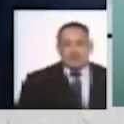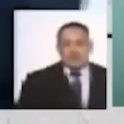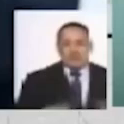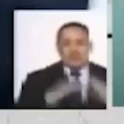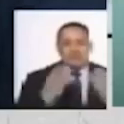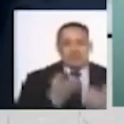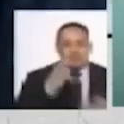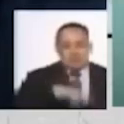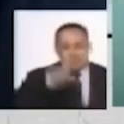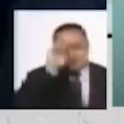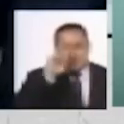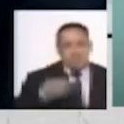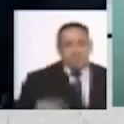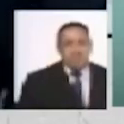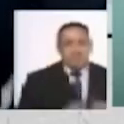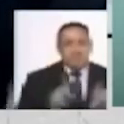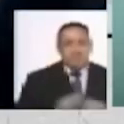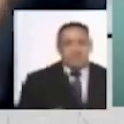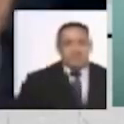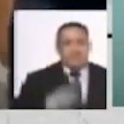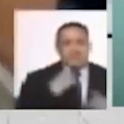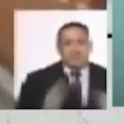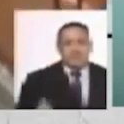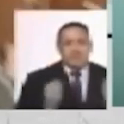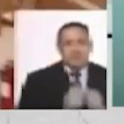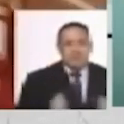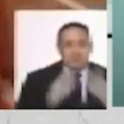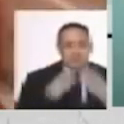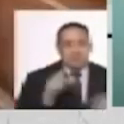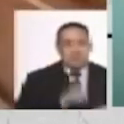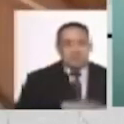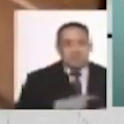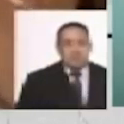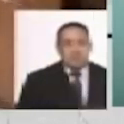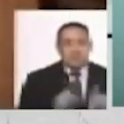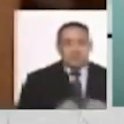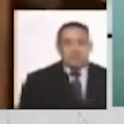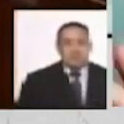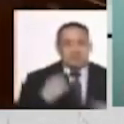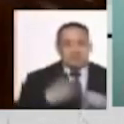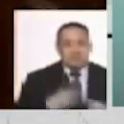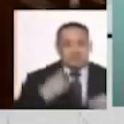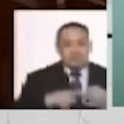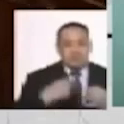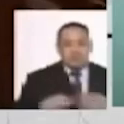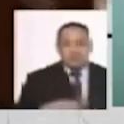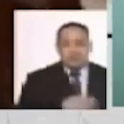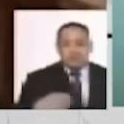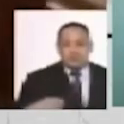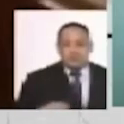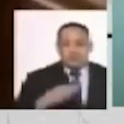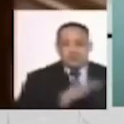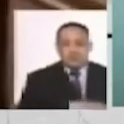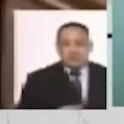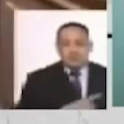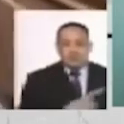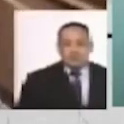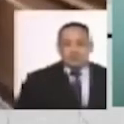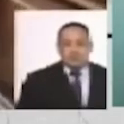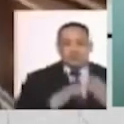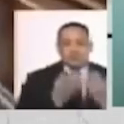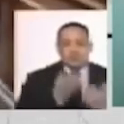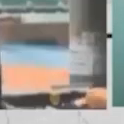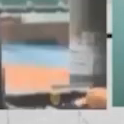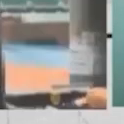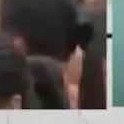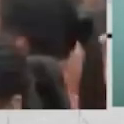dices, sí tengo mucha preocupación y la tenemos muchos profesionales, activistas, militantes, ¿no? De